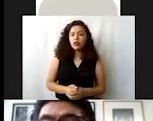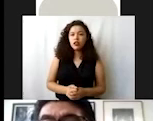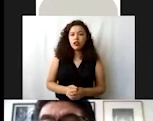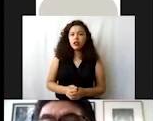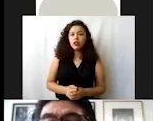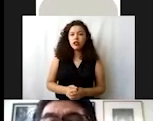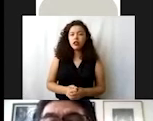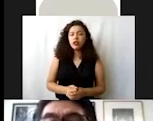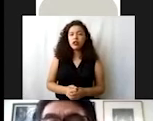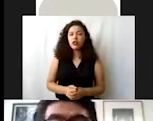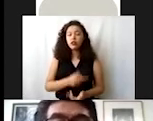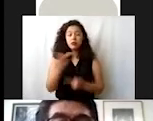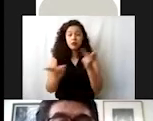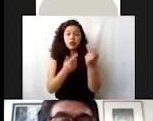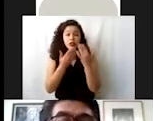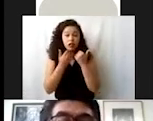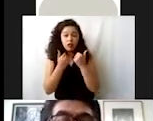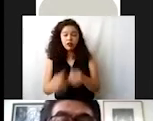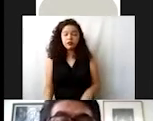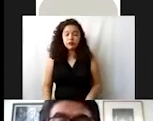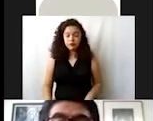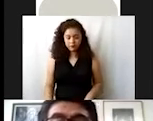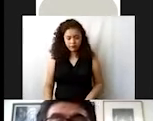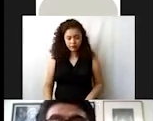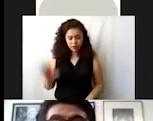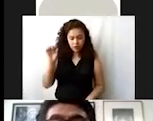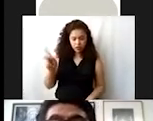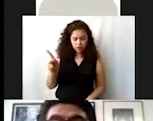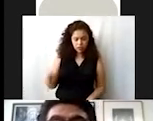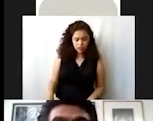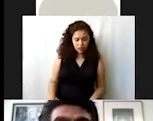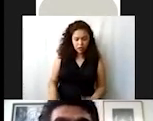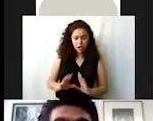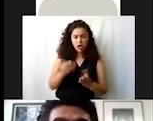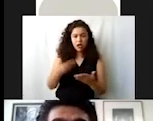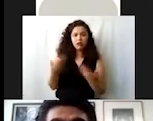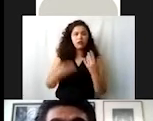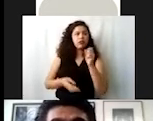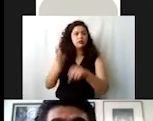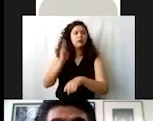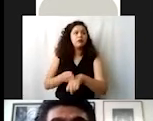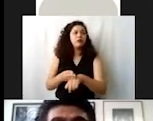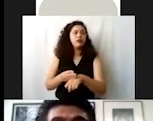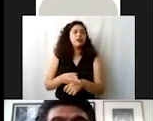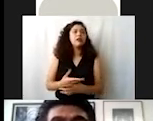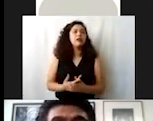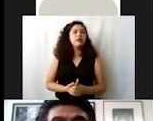ninguna pregunta. Ah, ok. Bueno, pues vámonos a las sanciones. Hay sanciones,